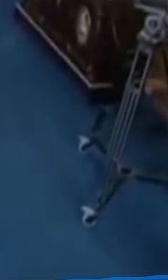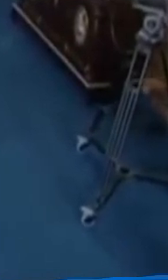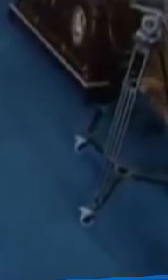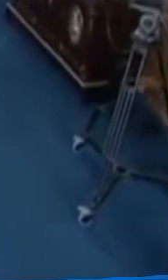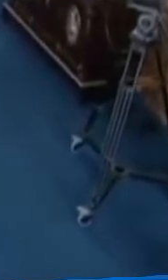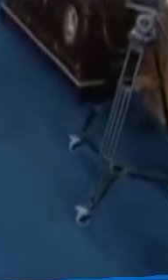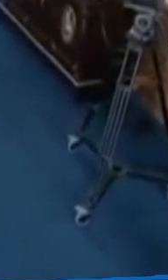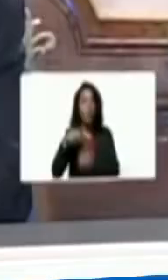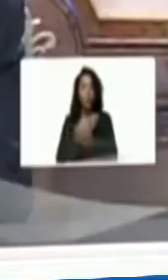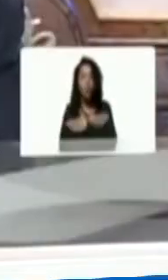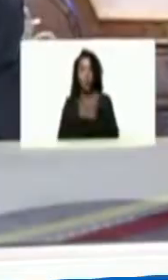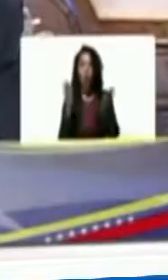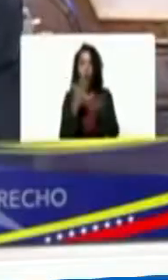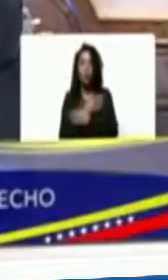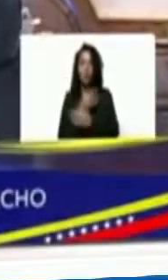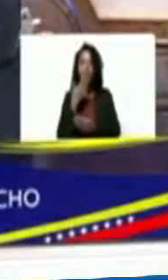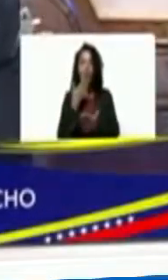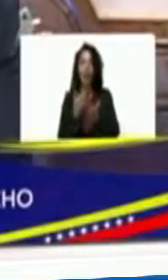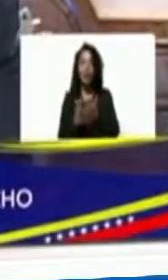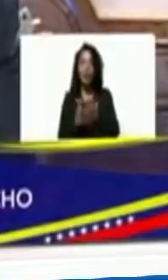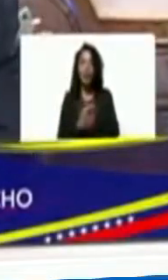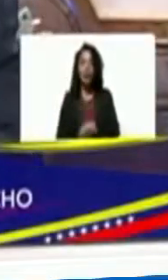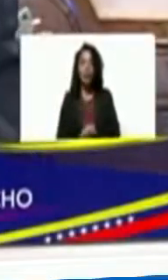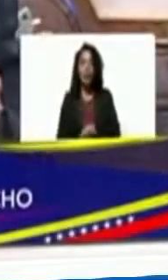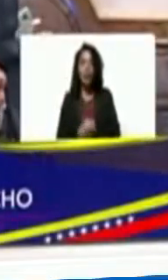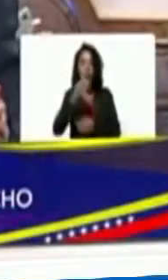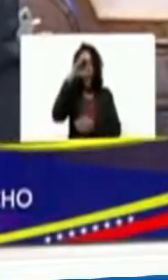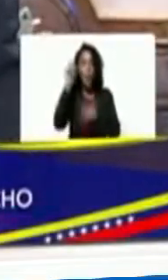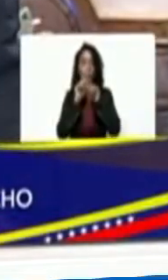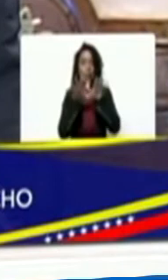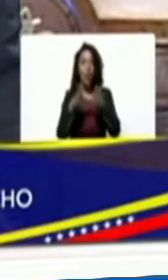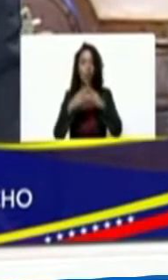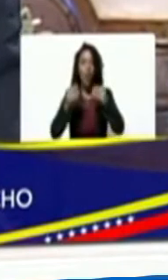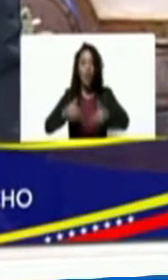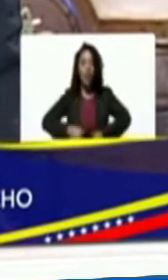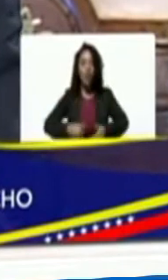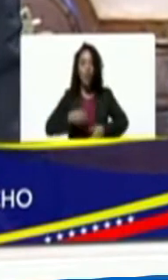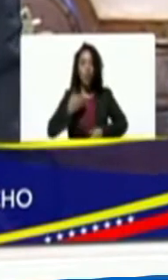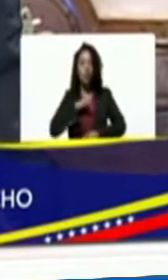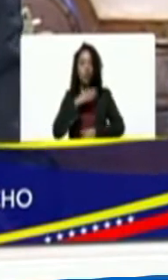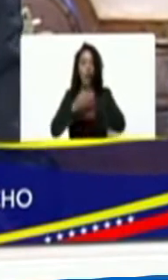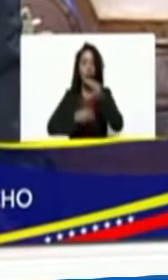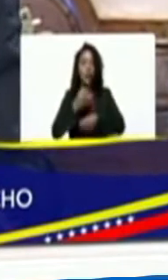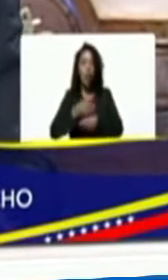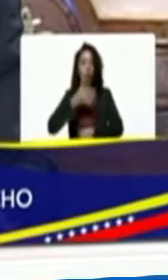de la Fiscalía ante la Corte Penal Internacional acá en Caracas, acá en Venezuela.